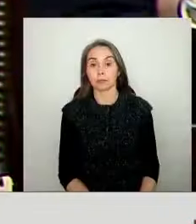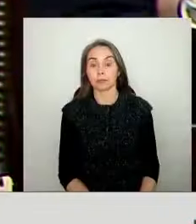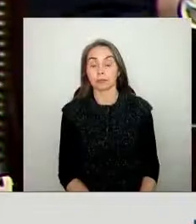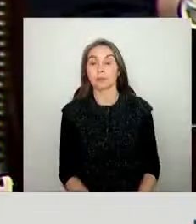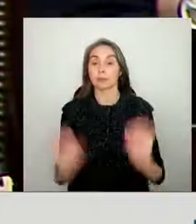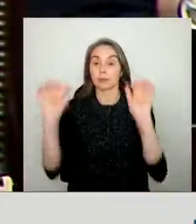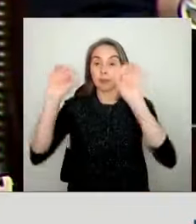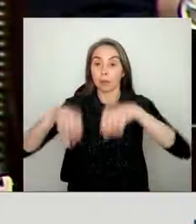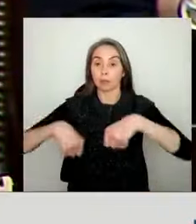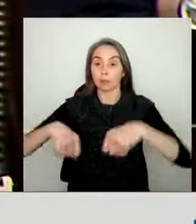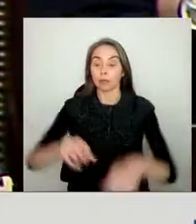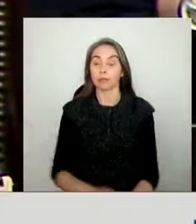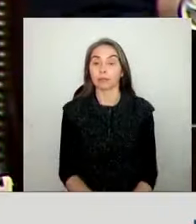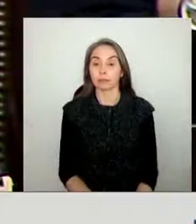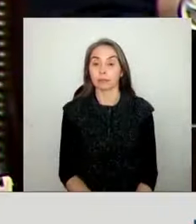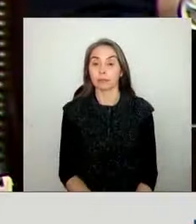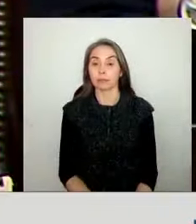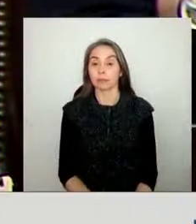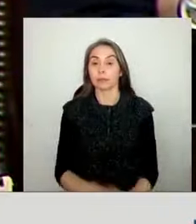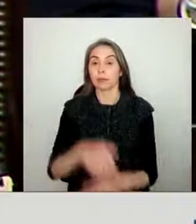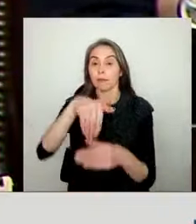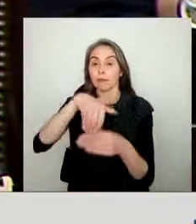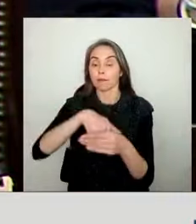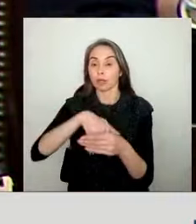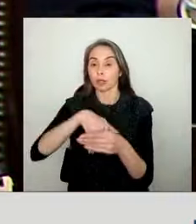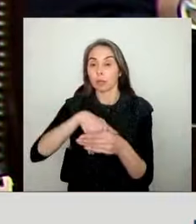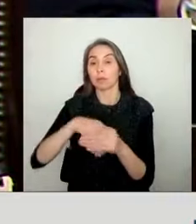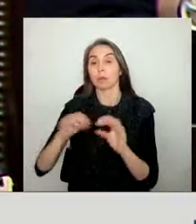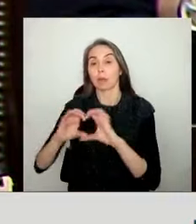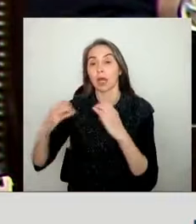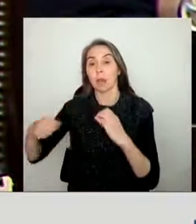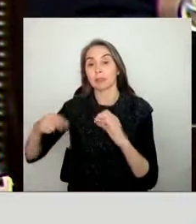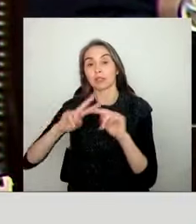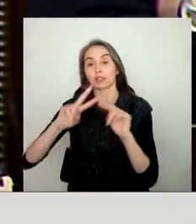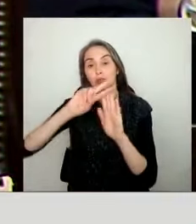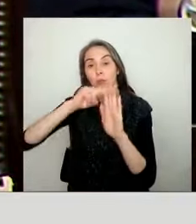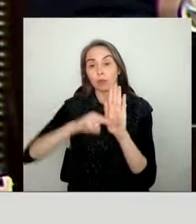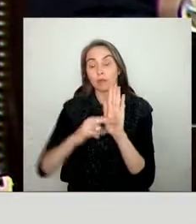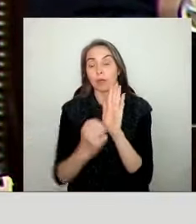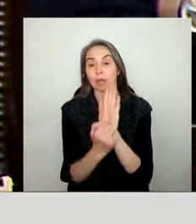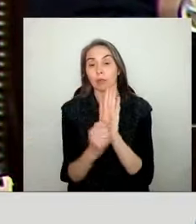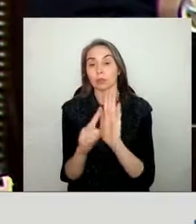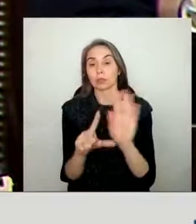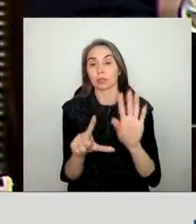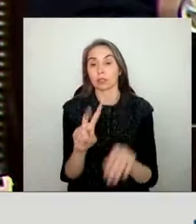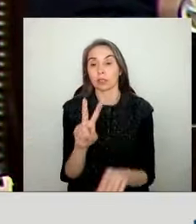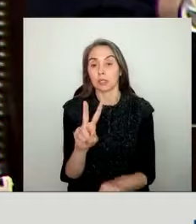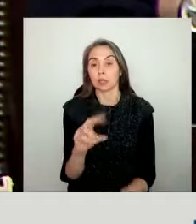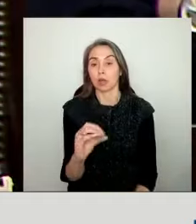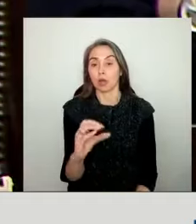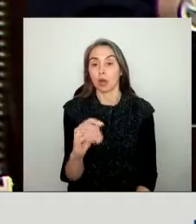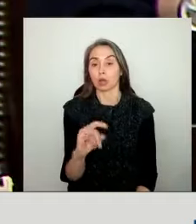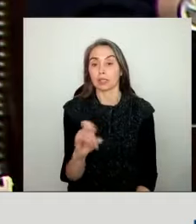aprobado en votación la enmienda del senado recaía en el artículo 172 octies contenido en el numeral 6